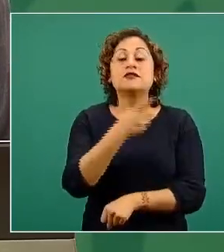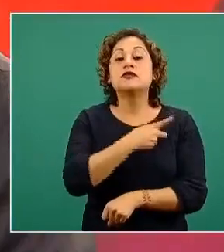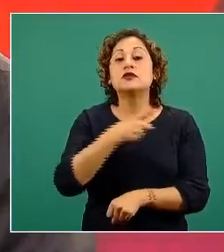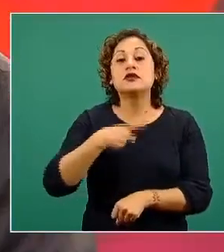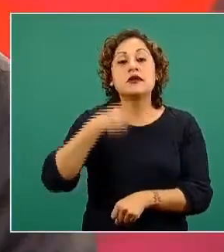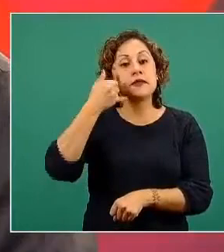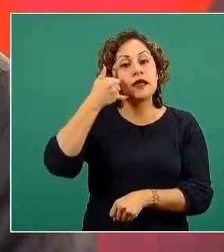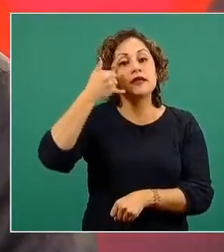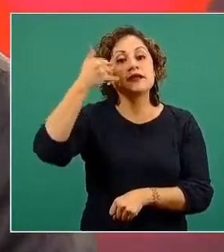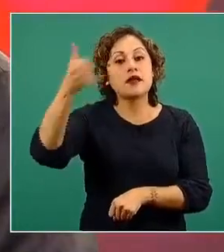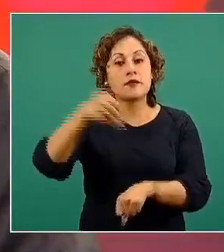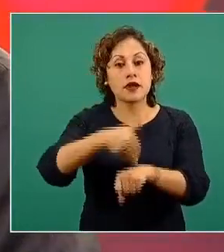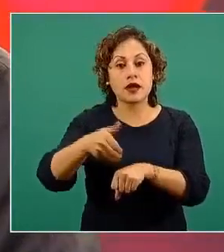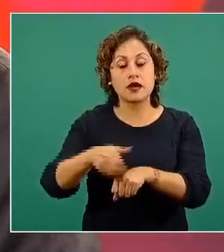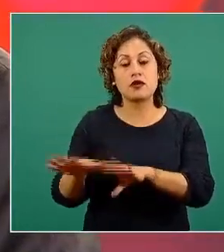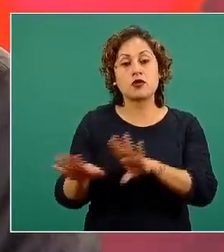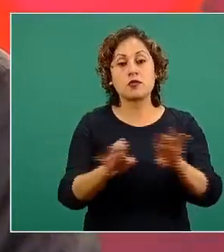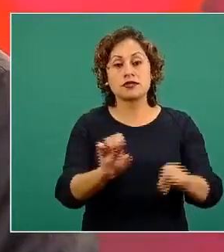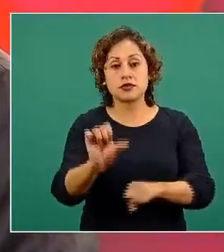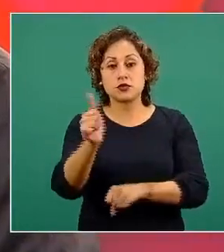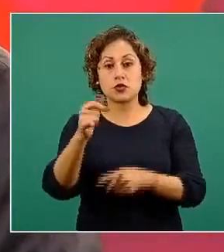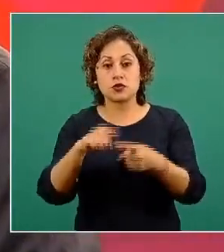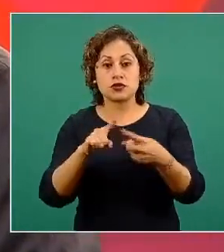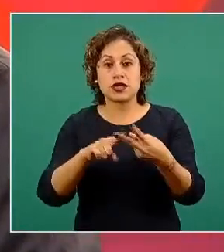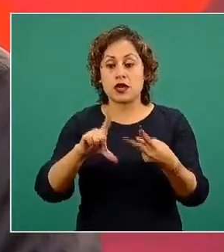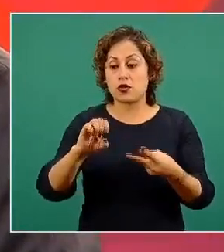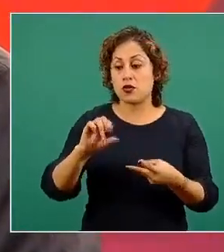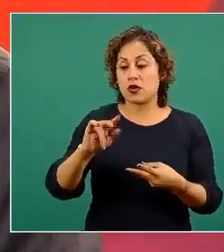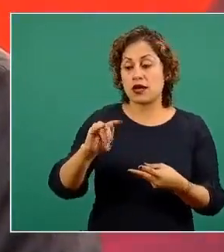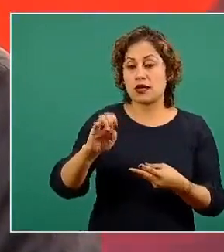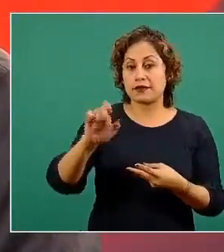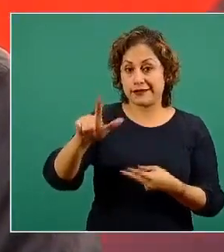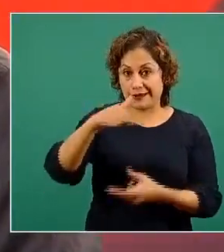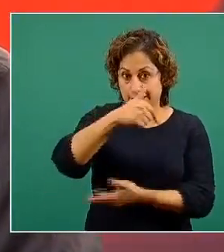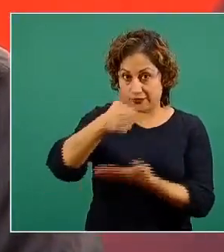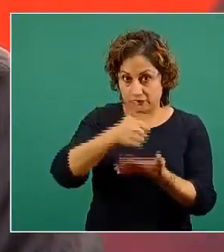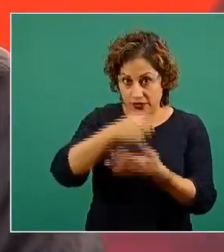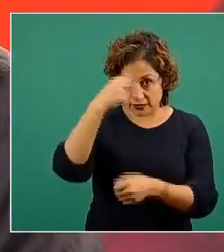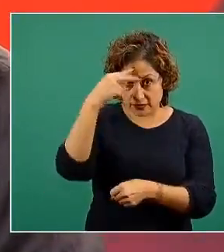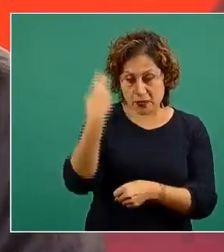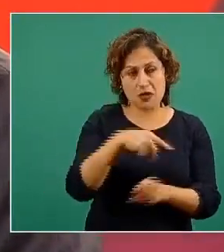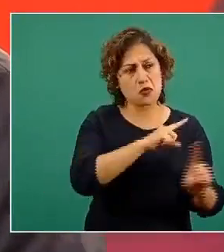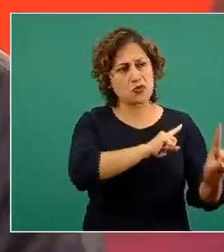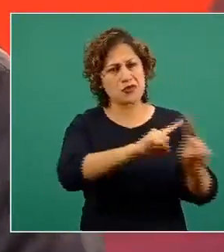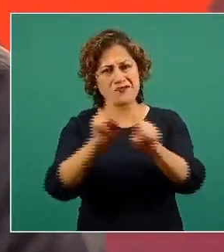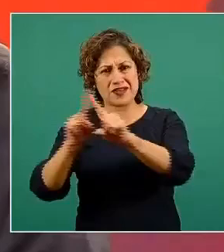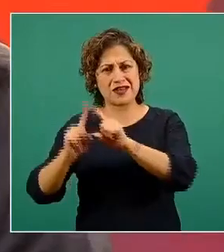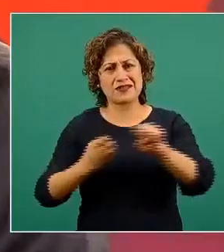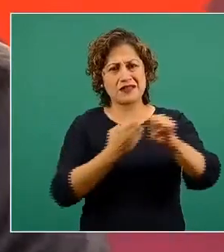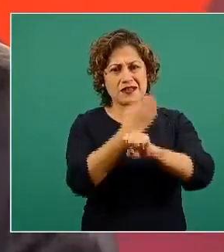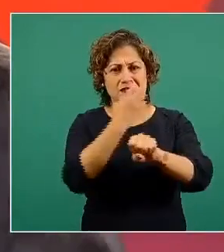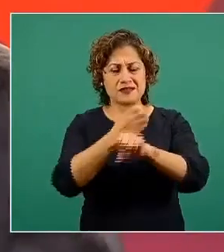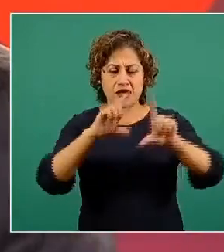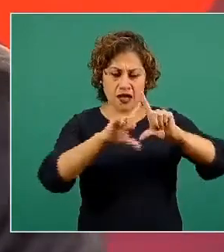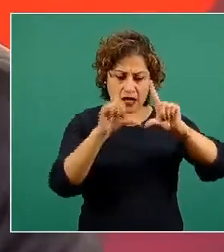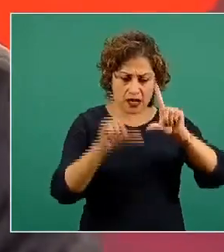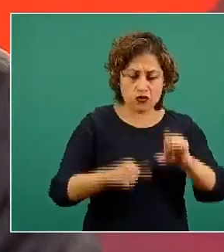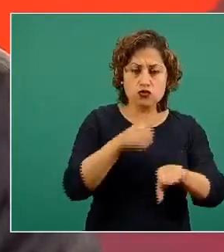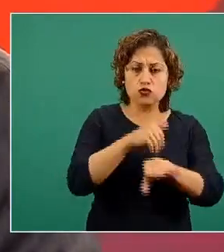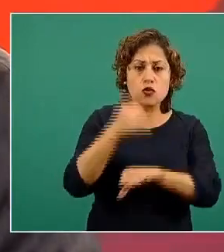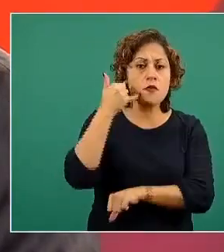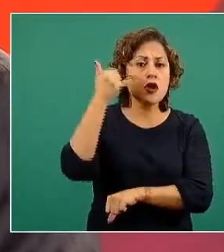911, el Locatel, que en la Ciudad de México y en cada una de las entidades federativas, el 911, y también